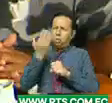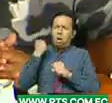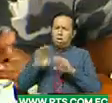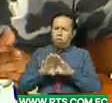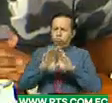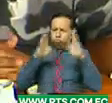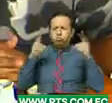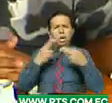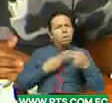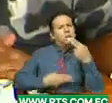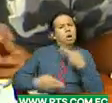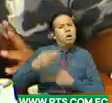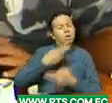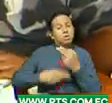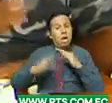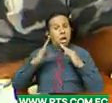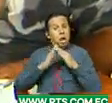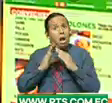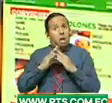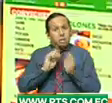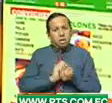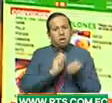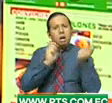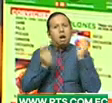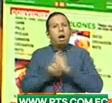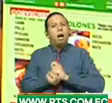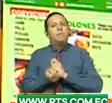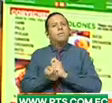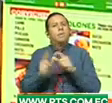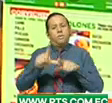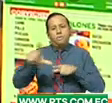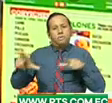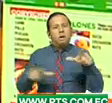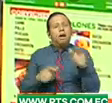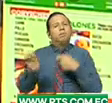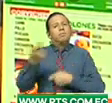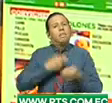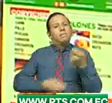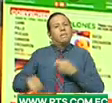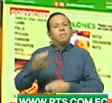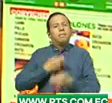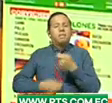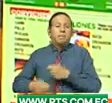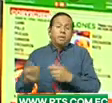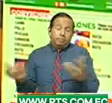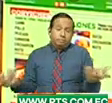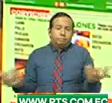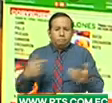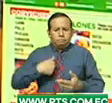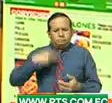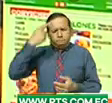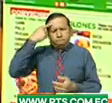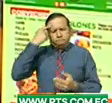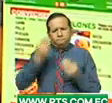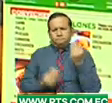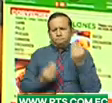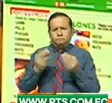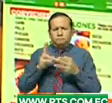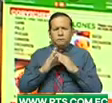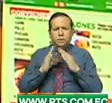fueron más casas convirtiéndose a locales. O era de vender la casa o unirnos. Entonces decidimos unirnos